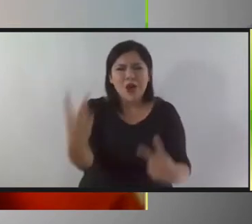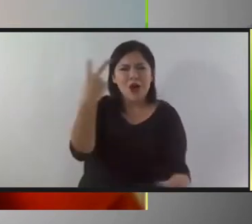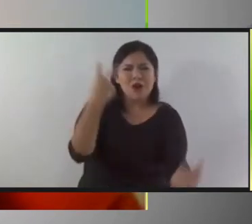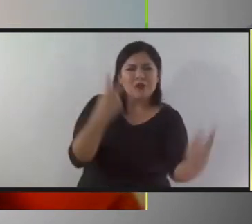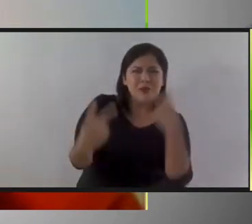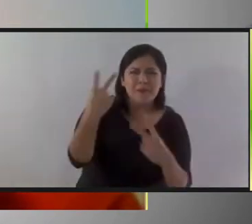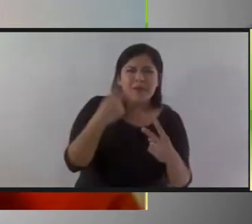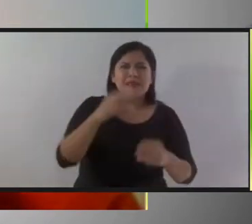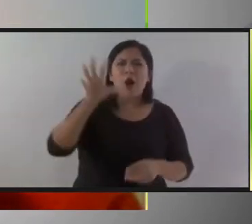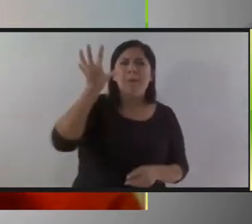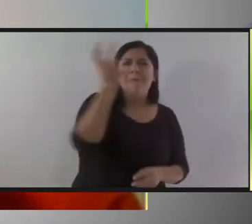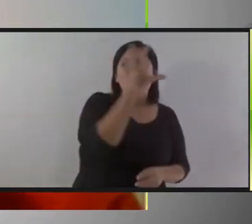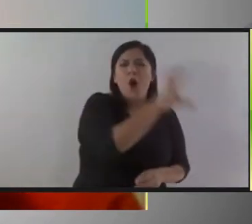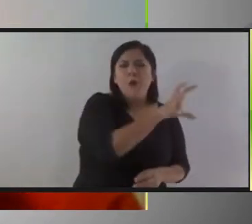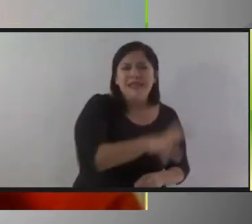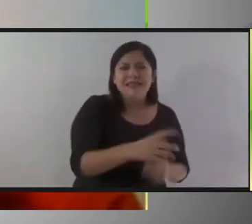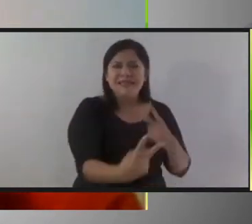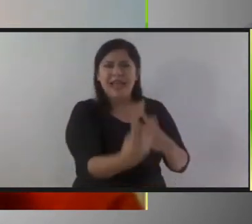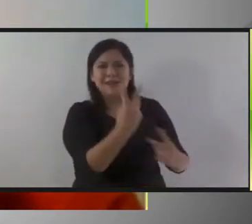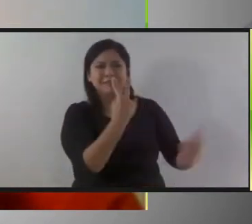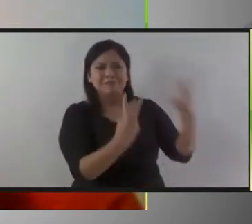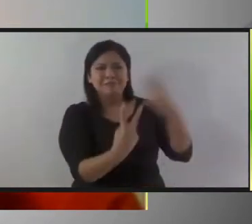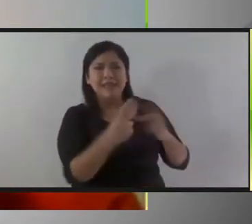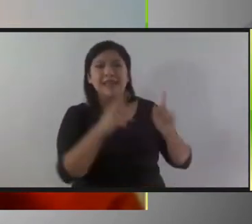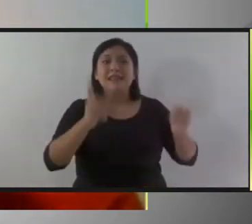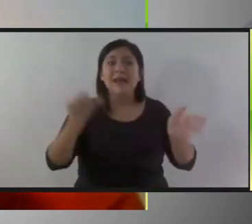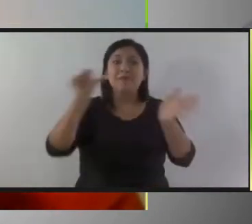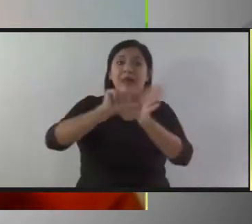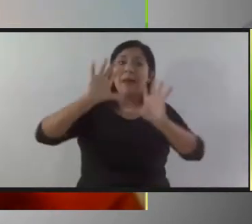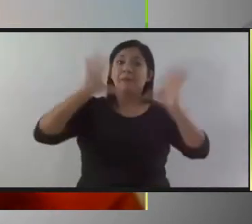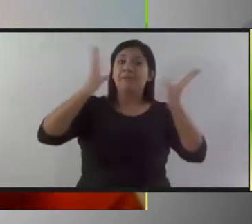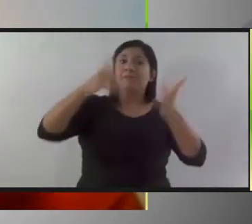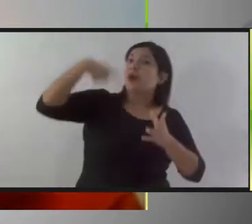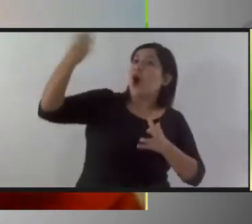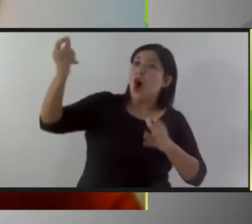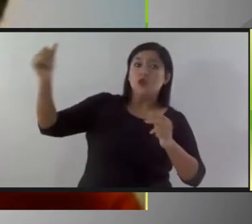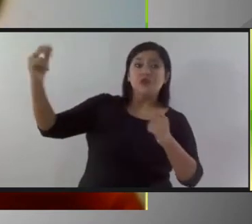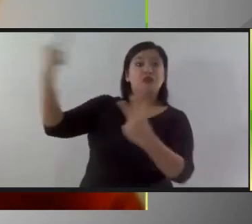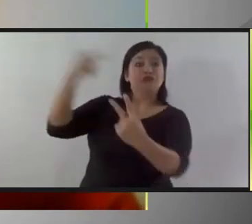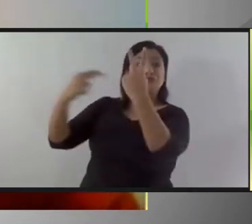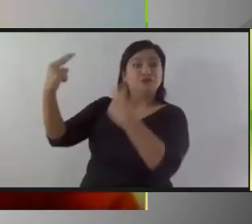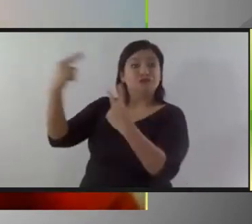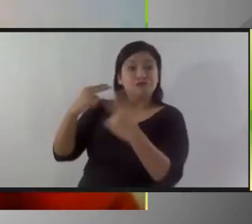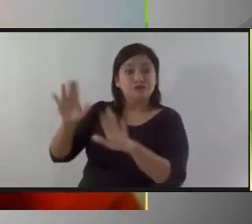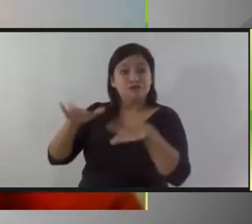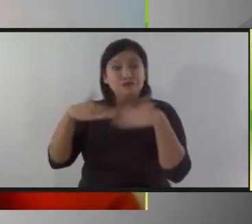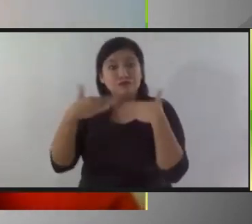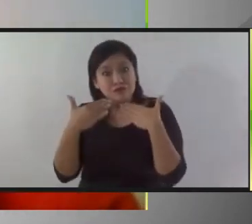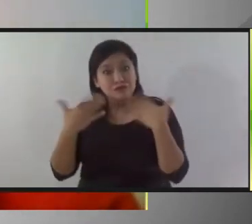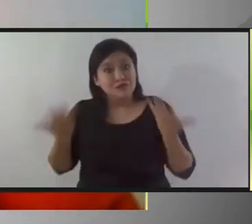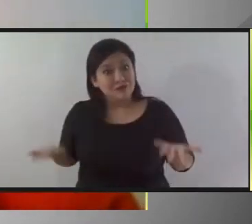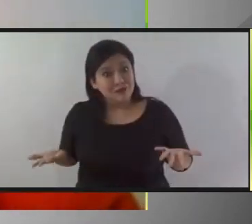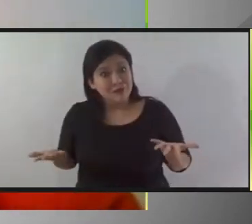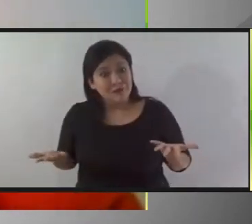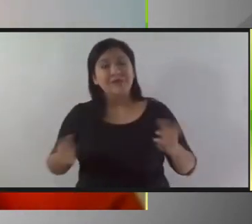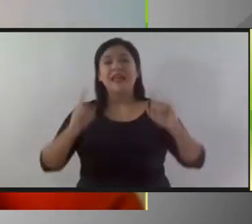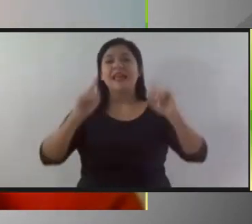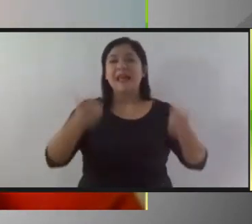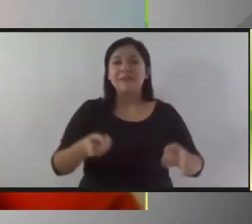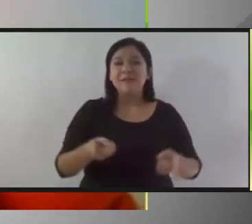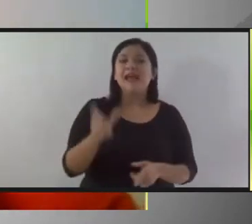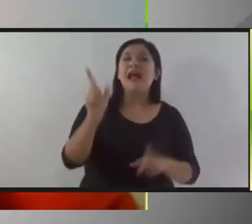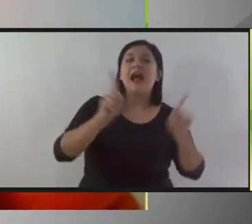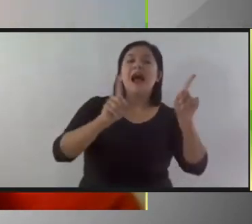desde el interior del país y también desde el exterior. También le damos una cálida bienvenida a los y